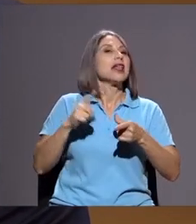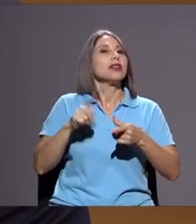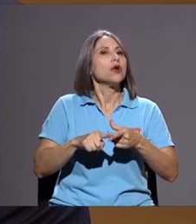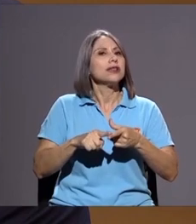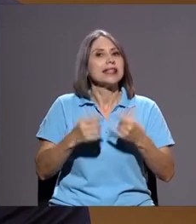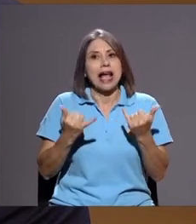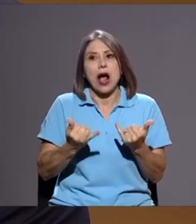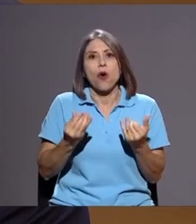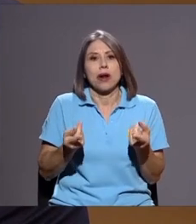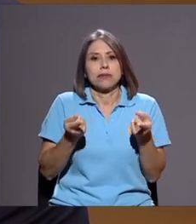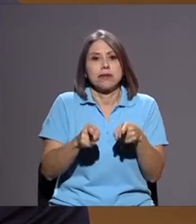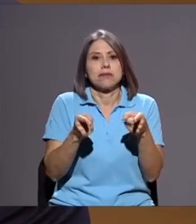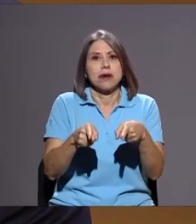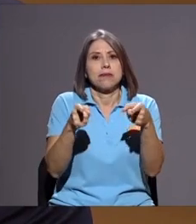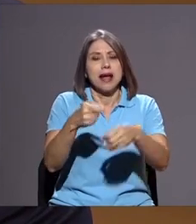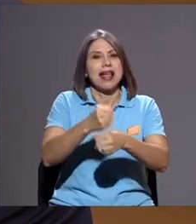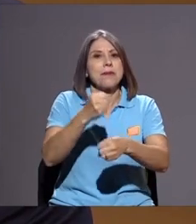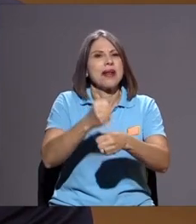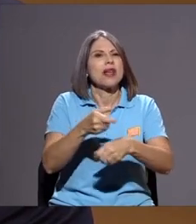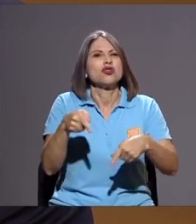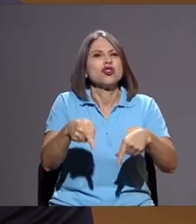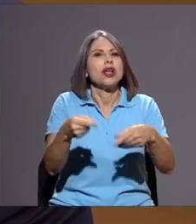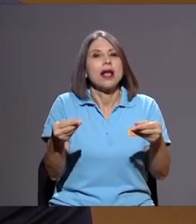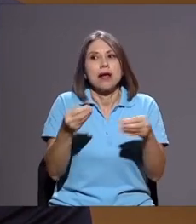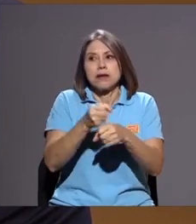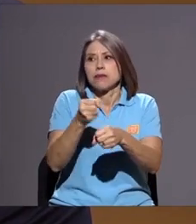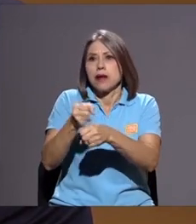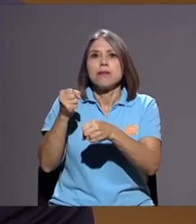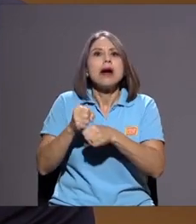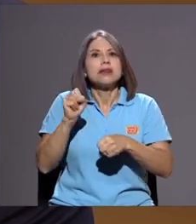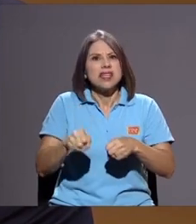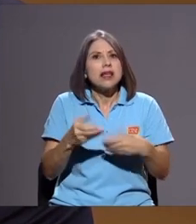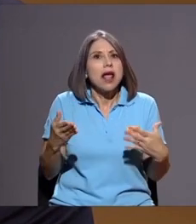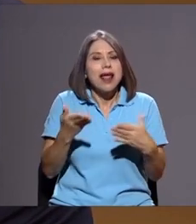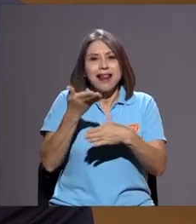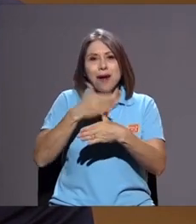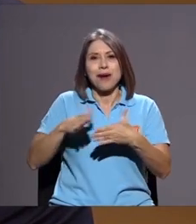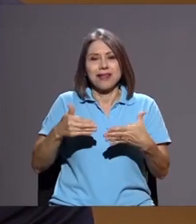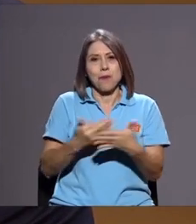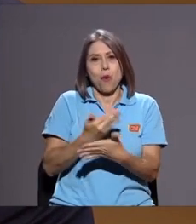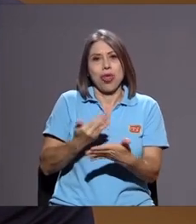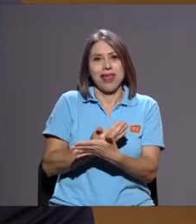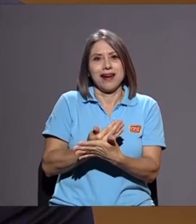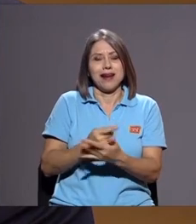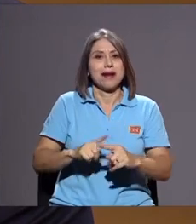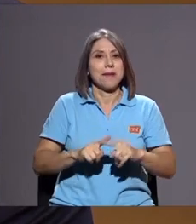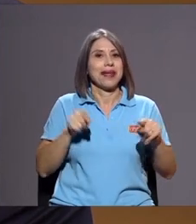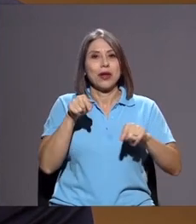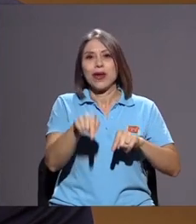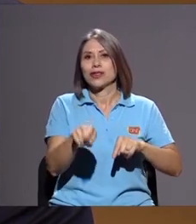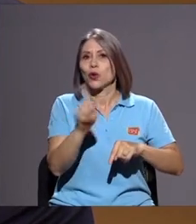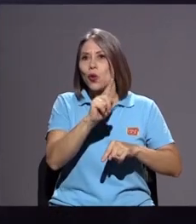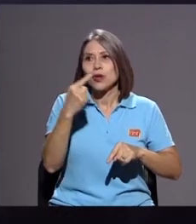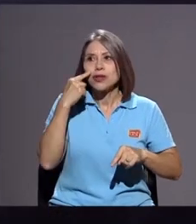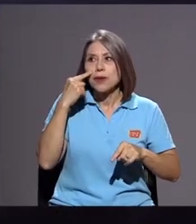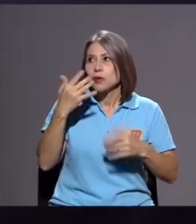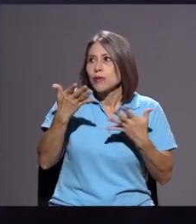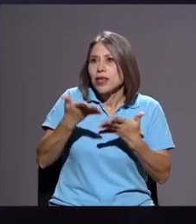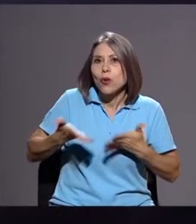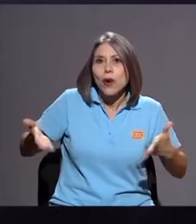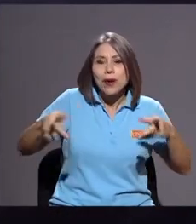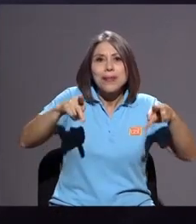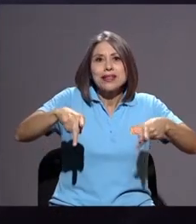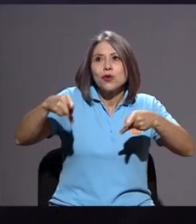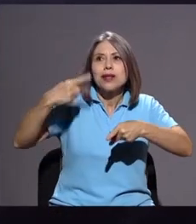empleos en la parte moderna que no es necesariamente lo que estamos observando en la fuerza de trabajo de